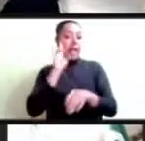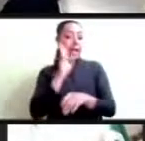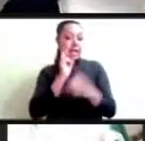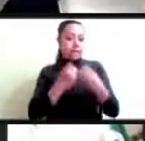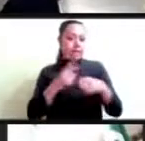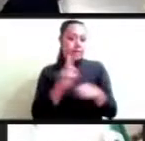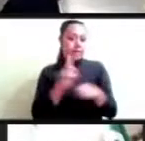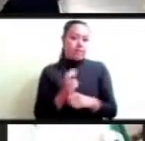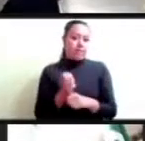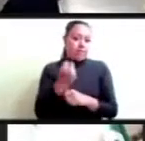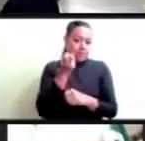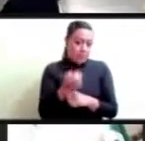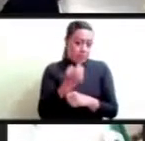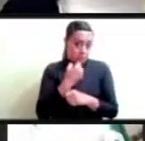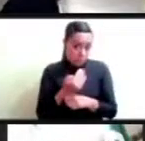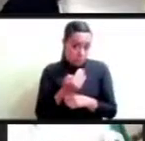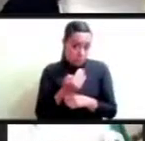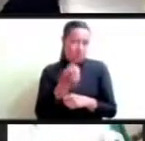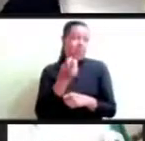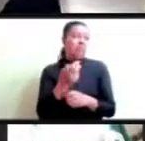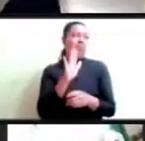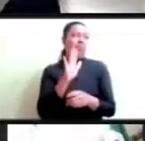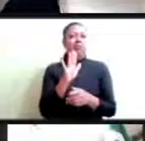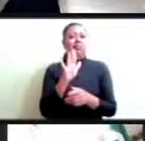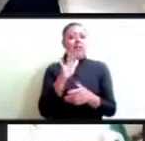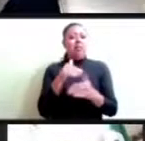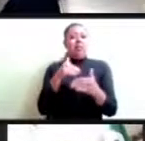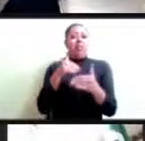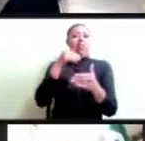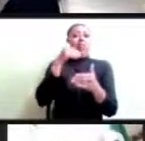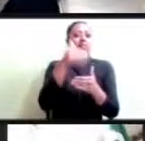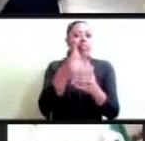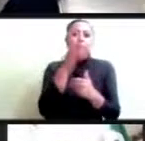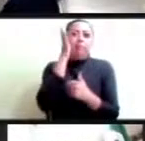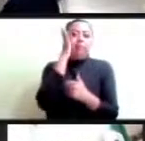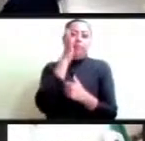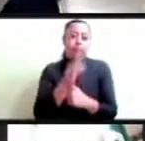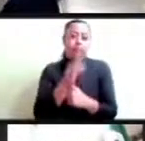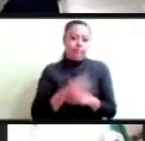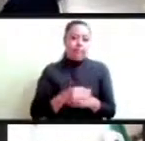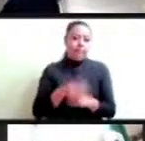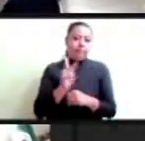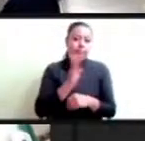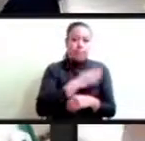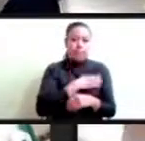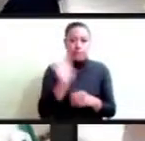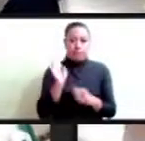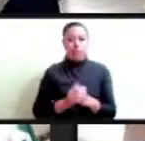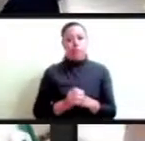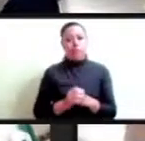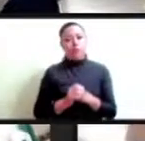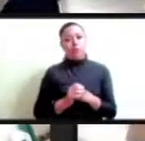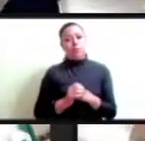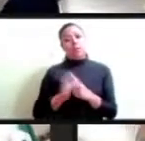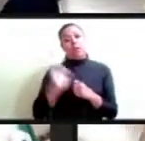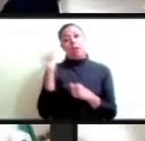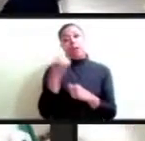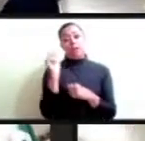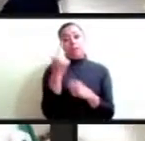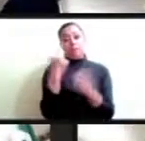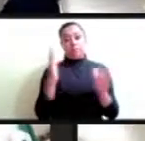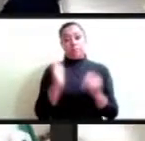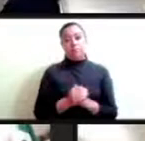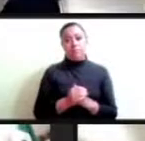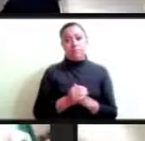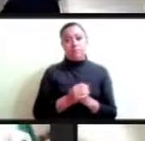es un paso muy pequeñito, muy insignificante, pero bueno, tal vez algo para usted. Algo dijo el diablo y se llevó al obispo. Gracias